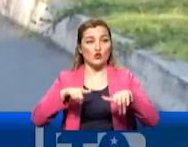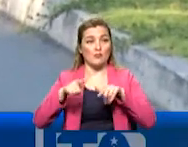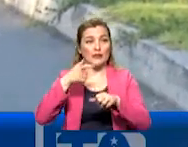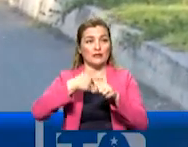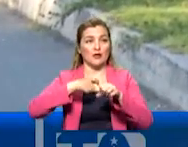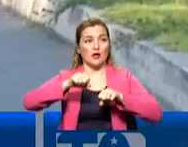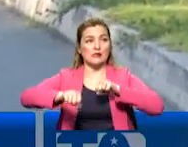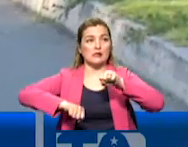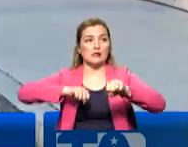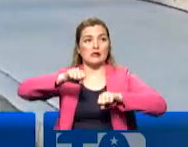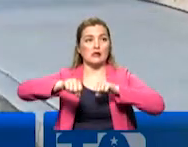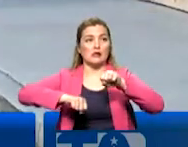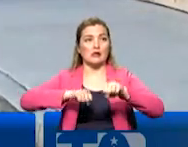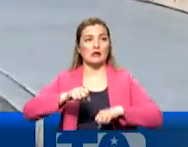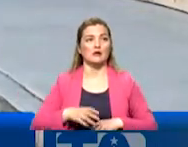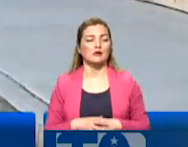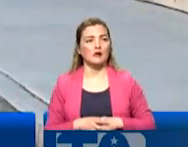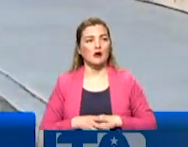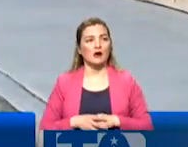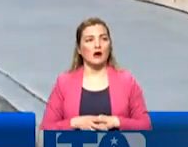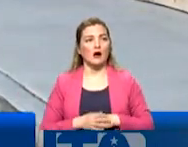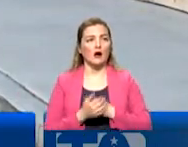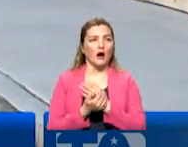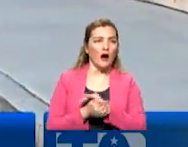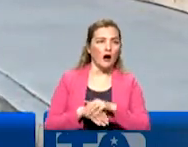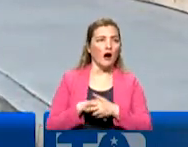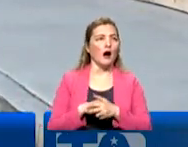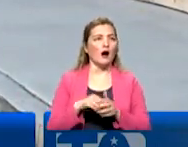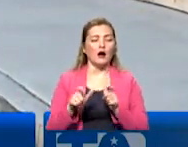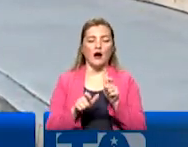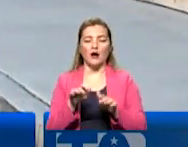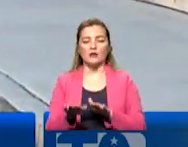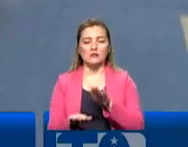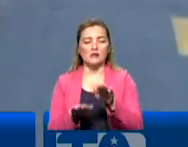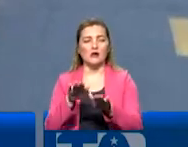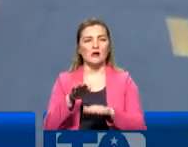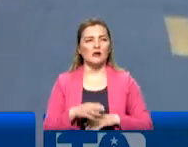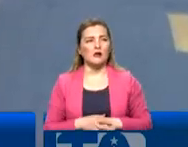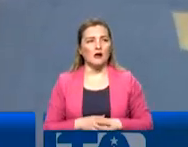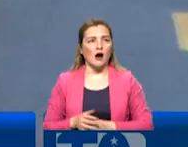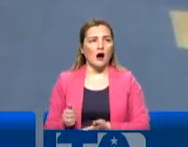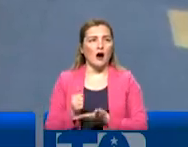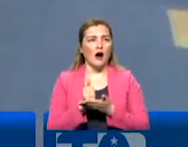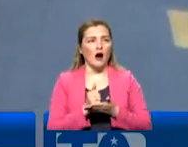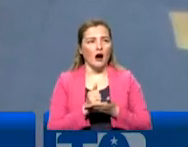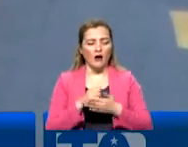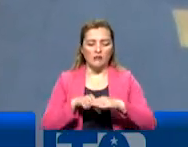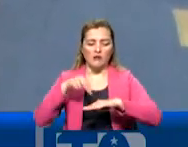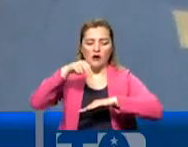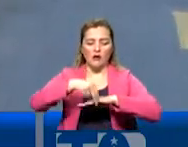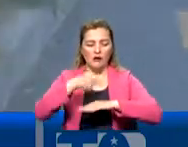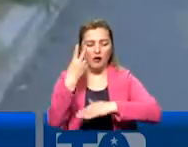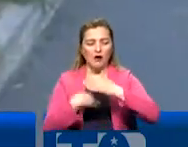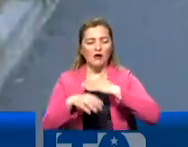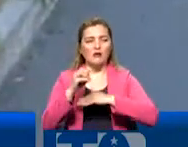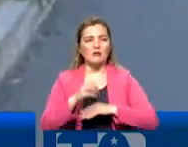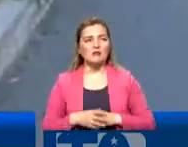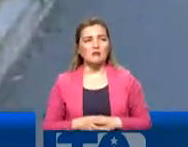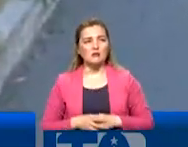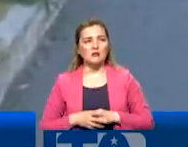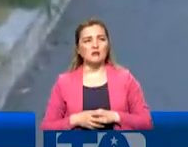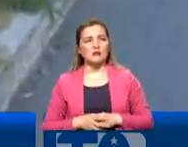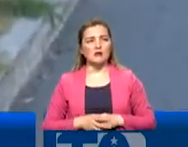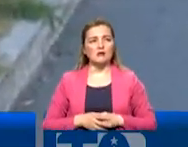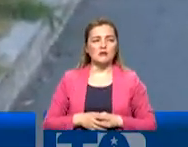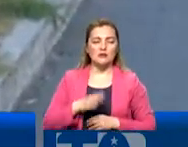para bicicletas y que también es aprovechado por los caminantes. Que hay una ayuda mucho para nuestros nietos y nuestros hijos. Yo que vengo con